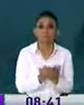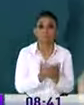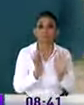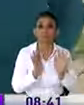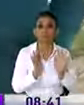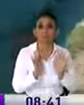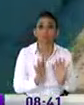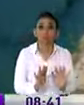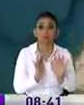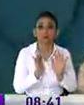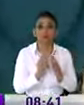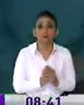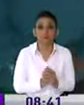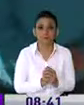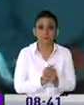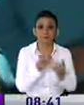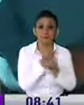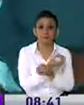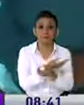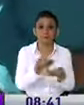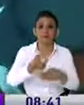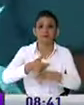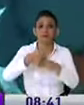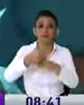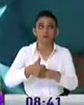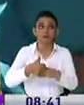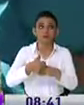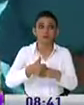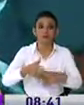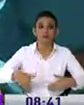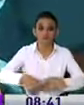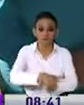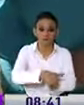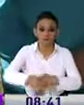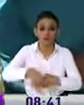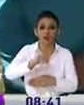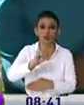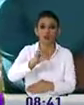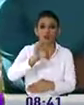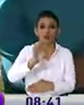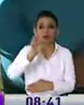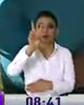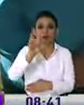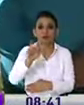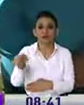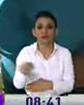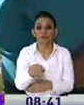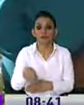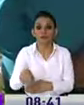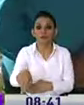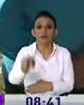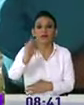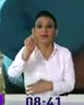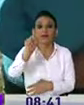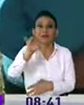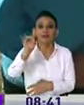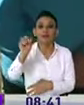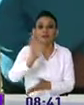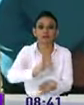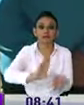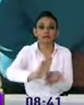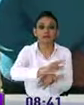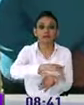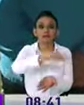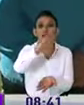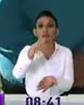nos encontramos para información de las autoridades en la calle OE 12 y N80 aquí en Colinas del Norte. Así que ahí